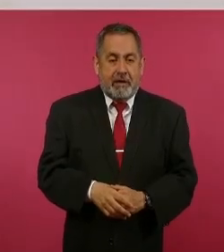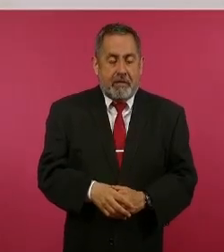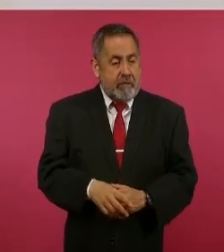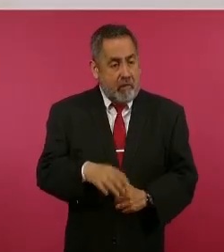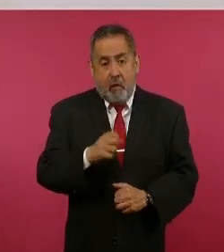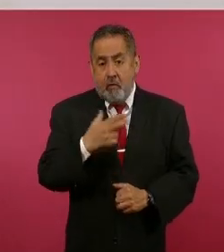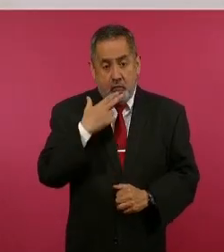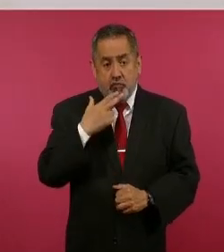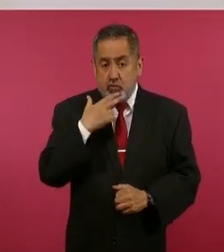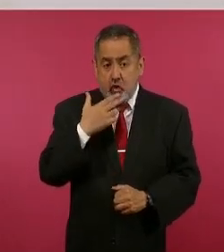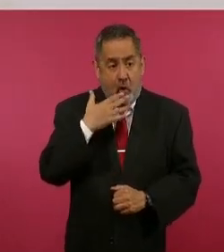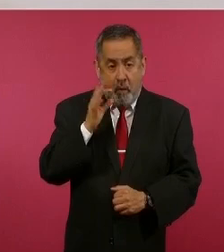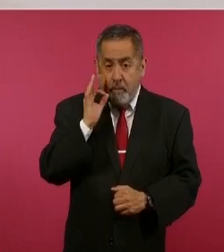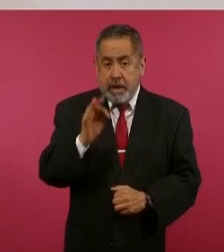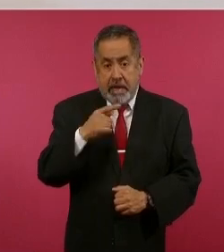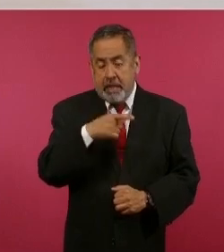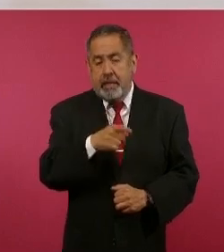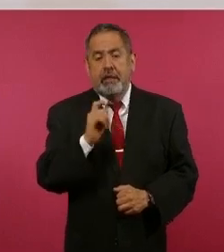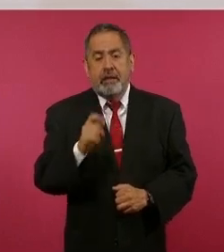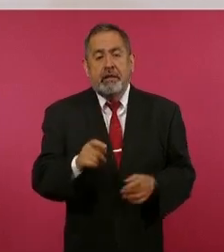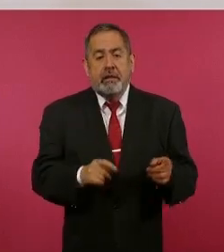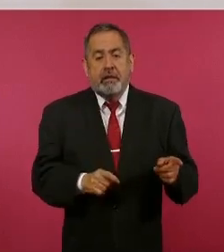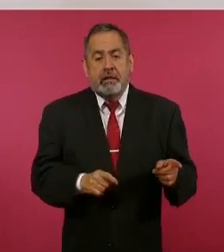funcionó muy bien,